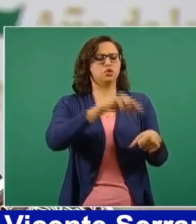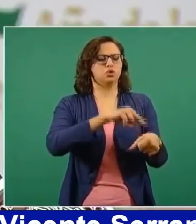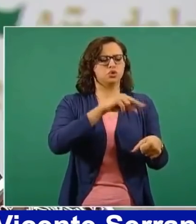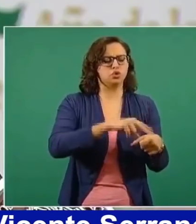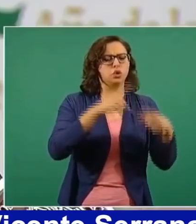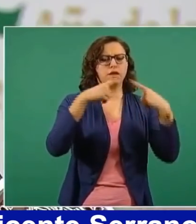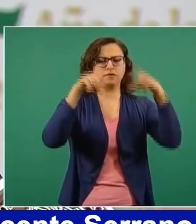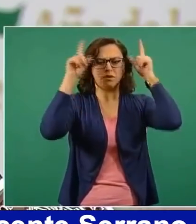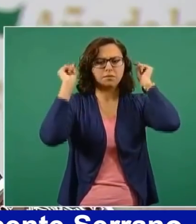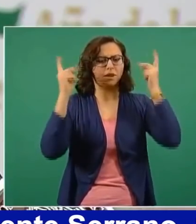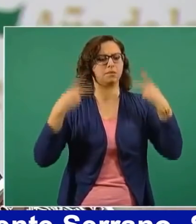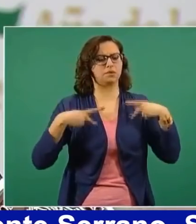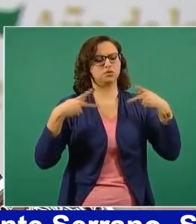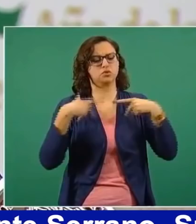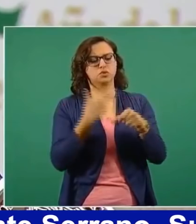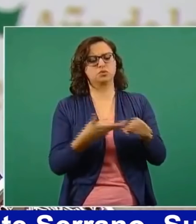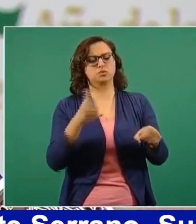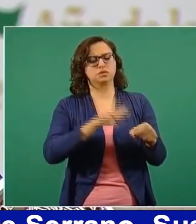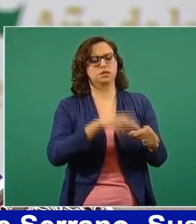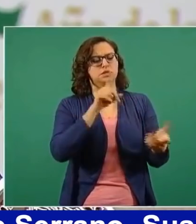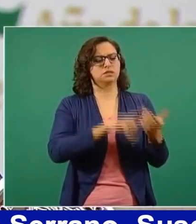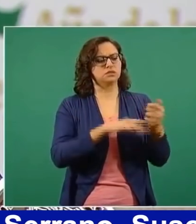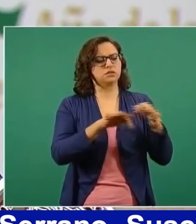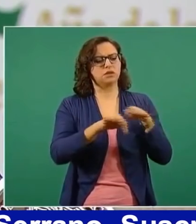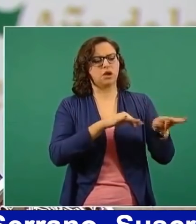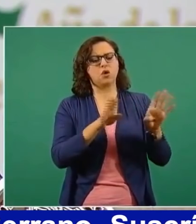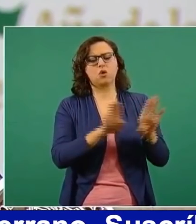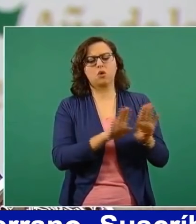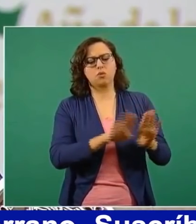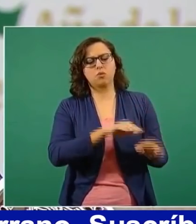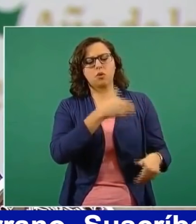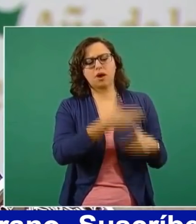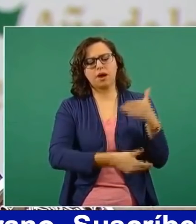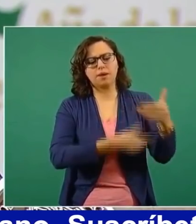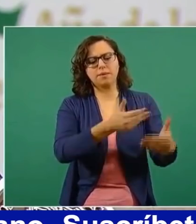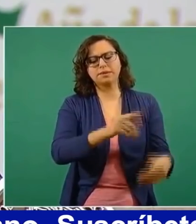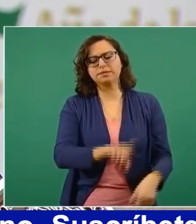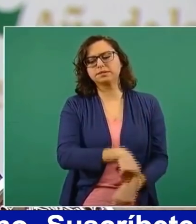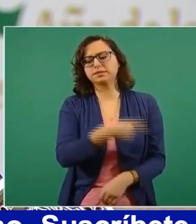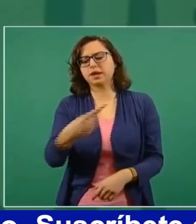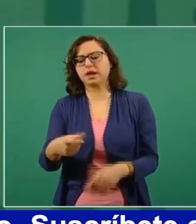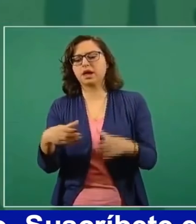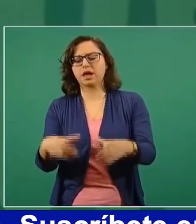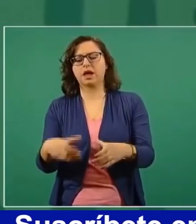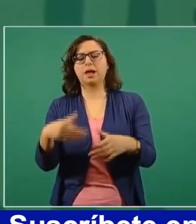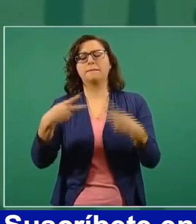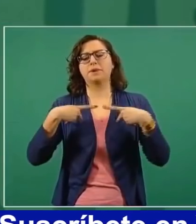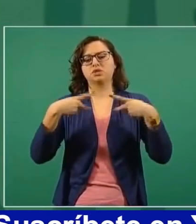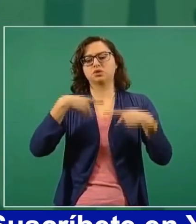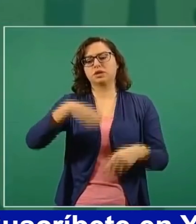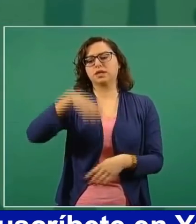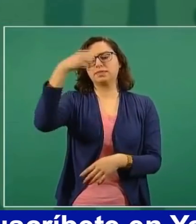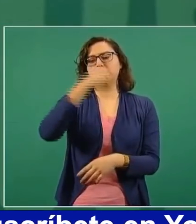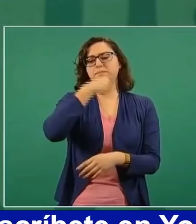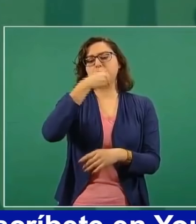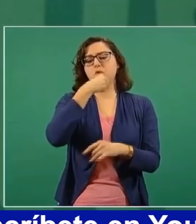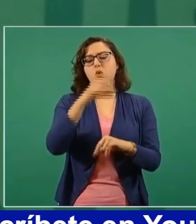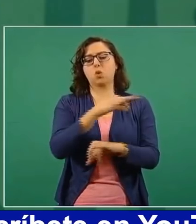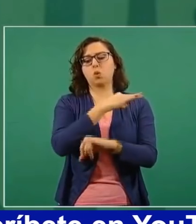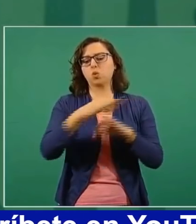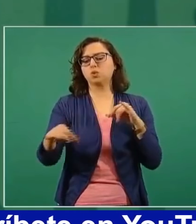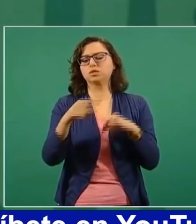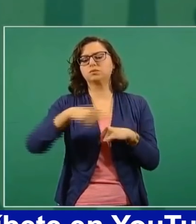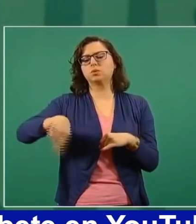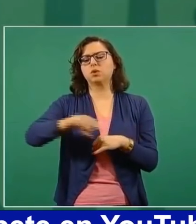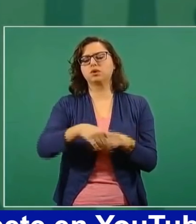la aplicación en los adultos mayores y desde luego daremos conocimiento de la